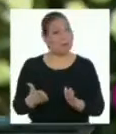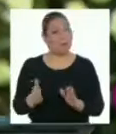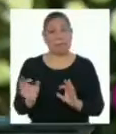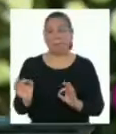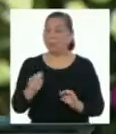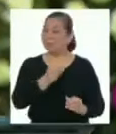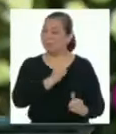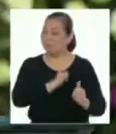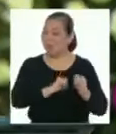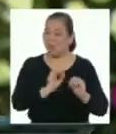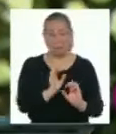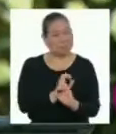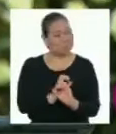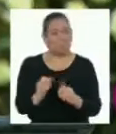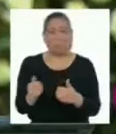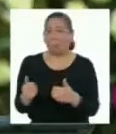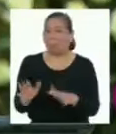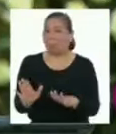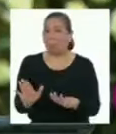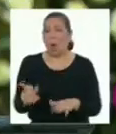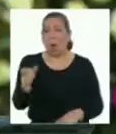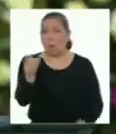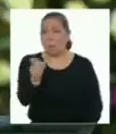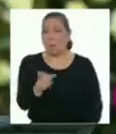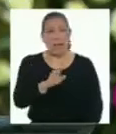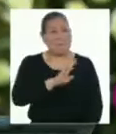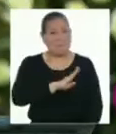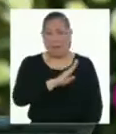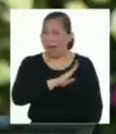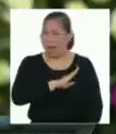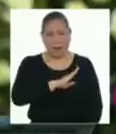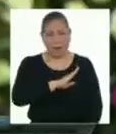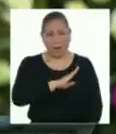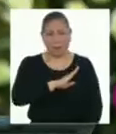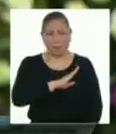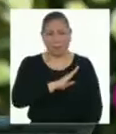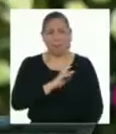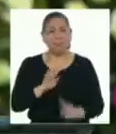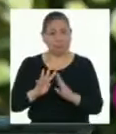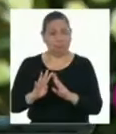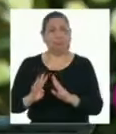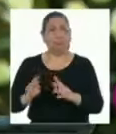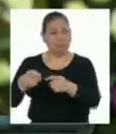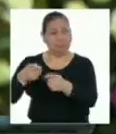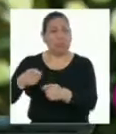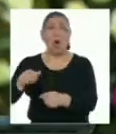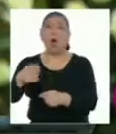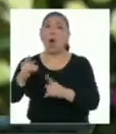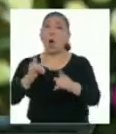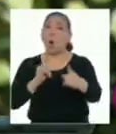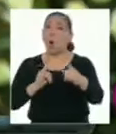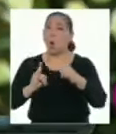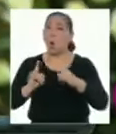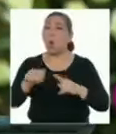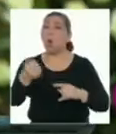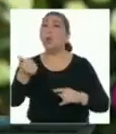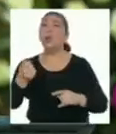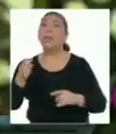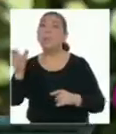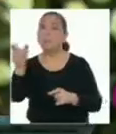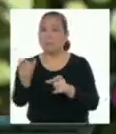sin compasión a esos malvados y arrendará la viña a otros